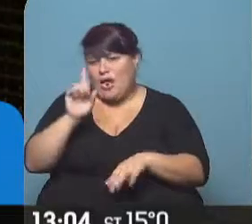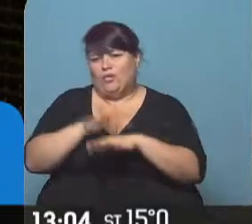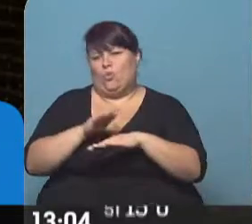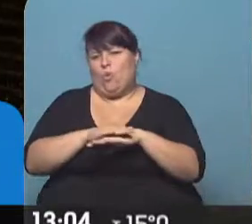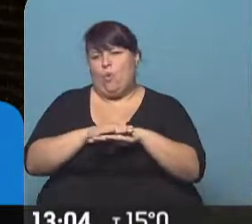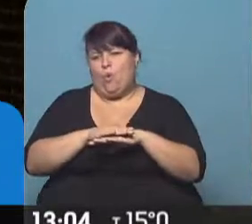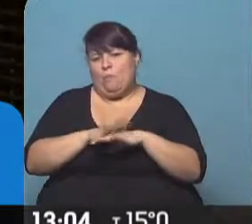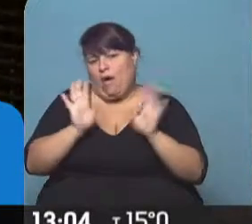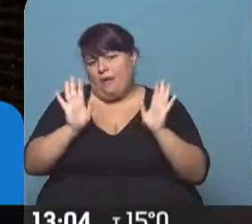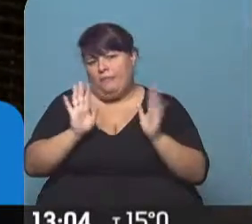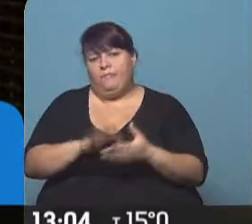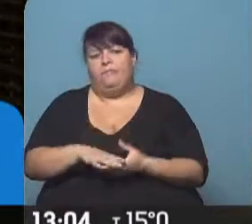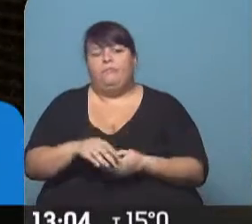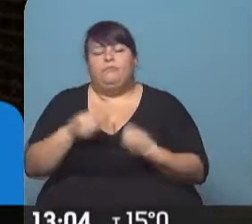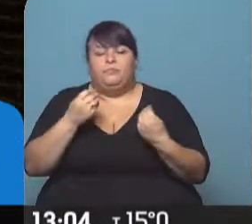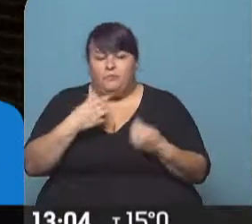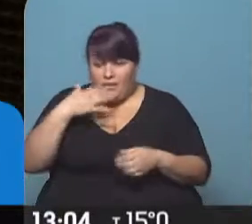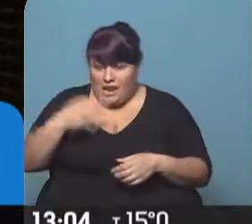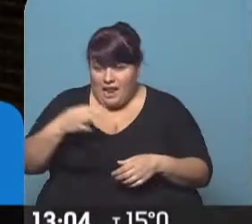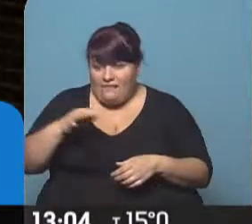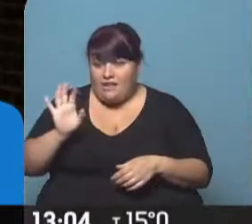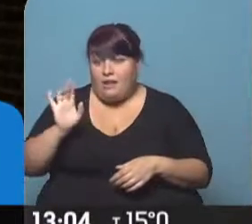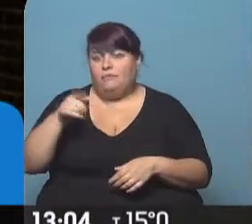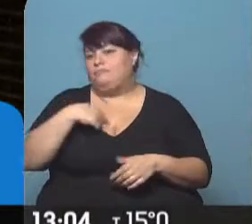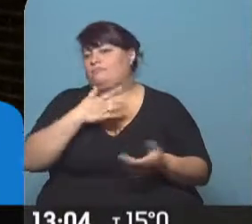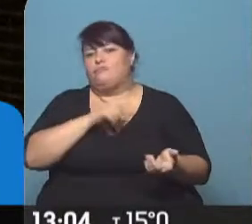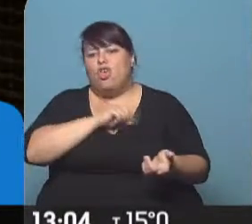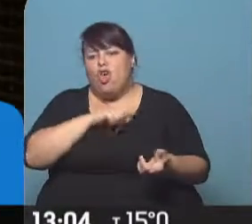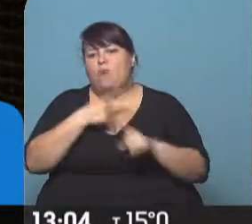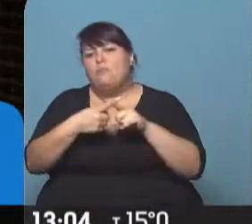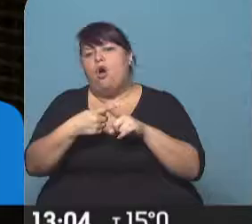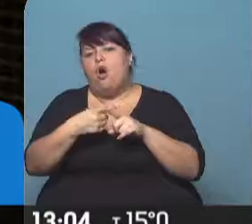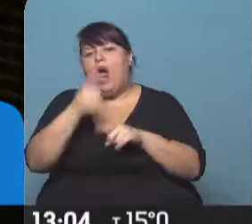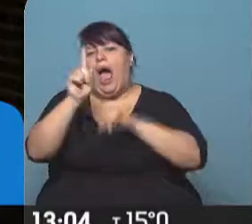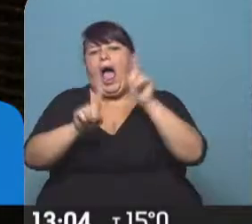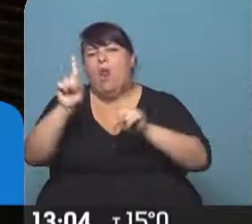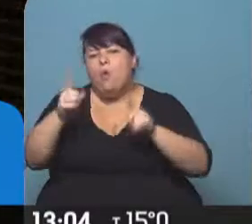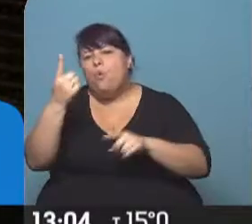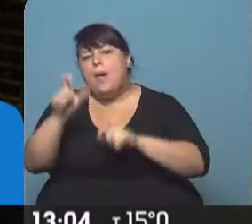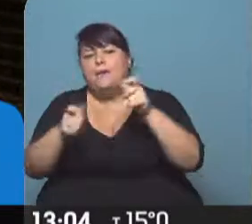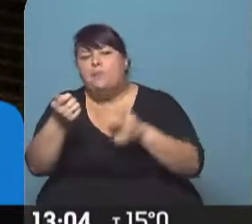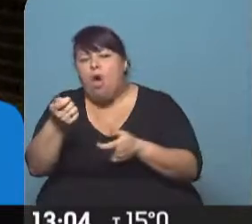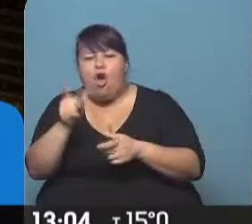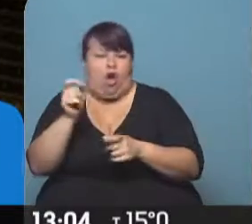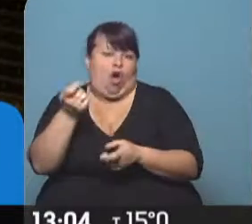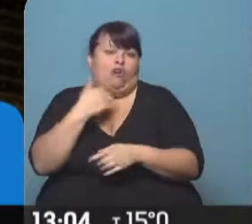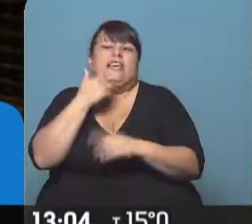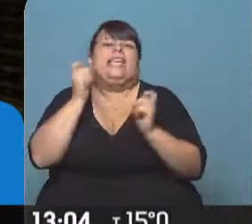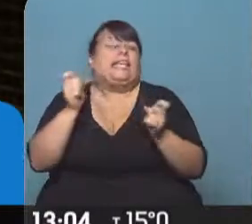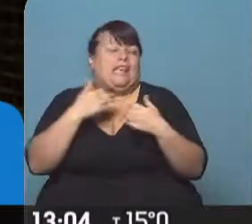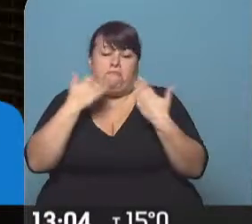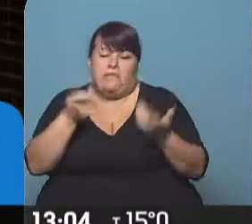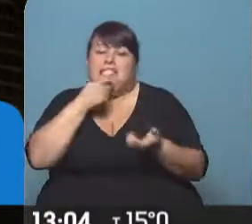responsables si se quiere porque realmente la verdad que lamentamos que por un par de por un par de personas o quizás ni siquiera sabemos